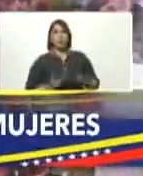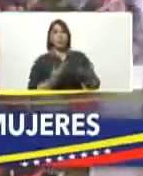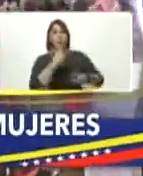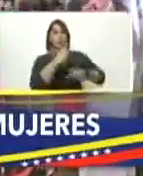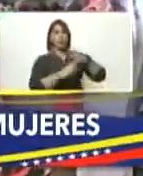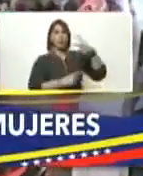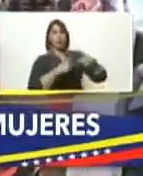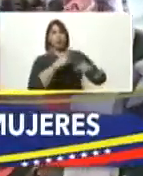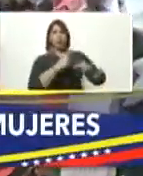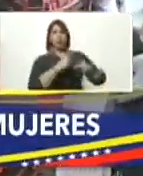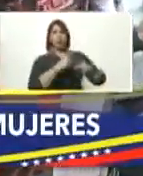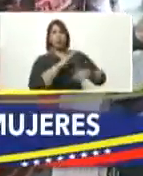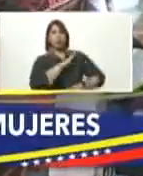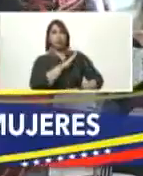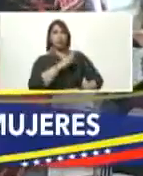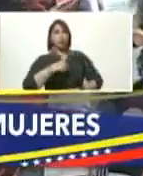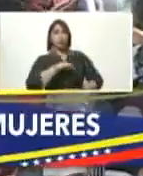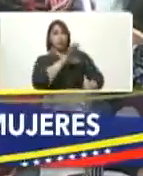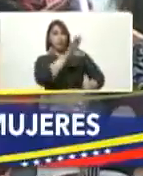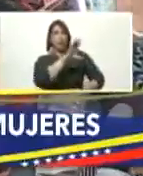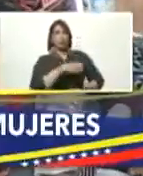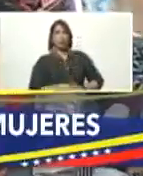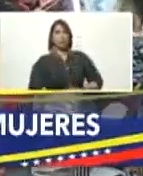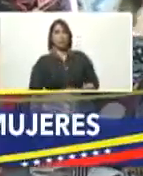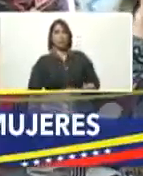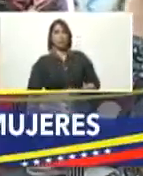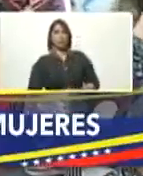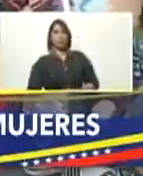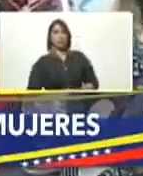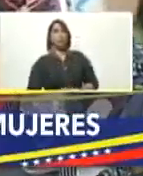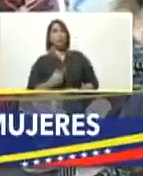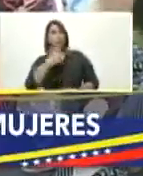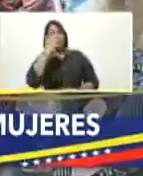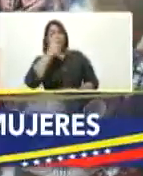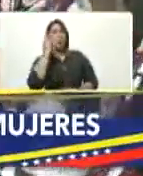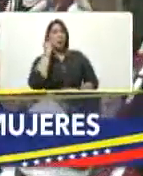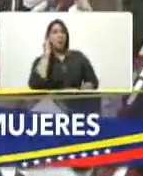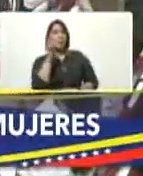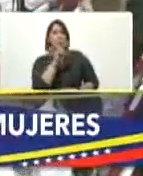producción pertinente de nuestro país. Estoy